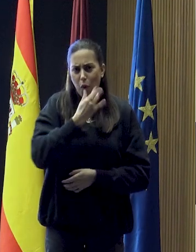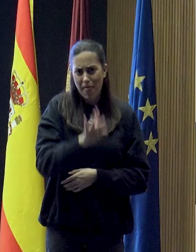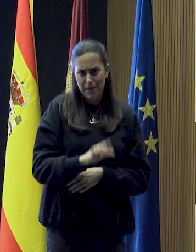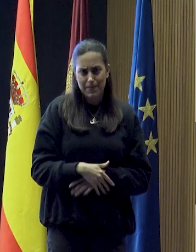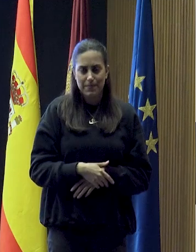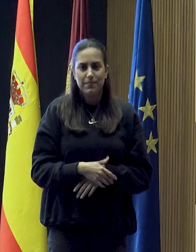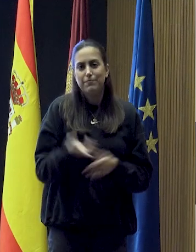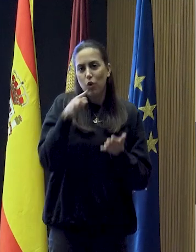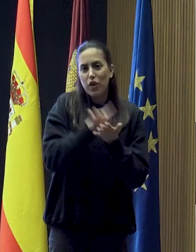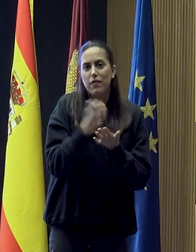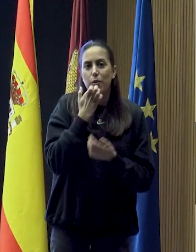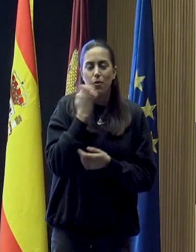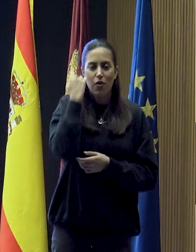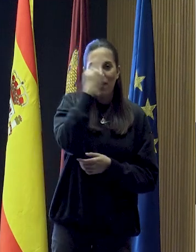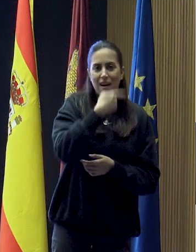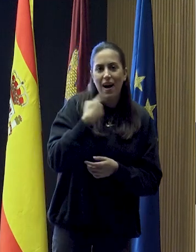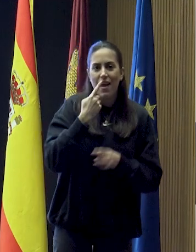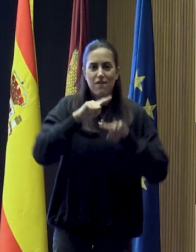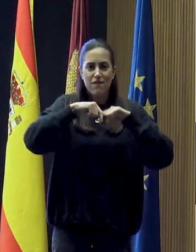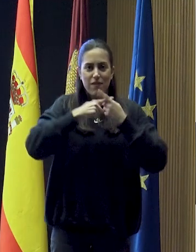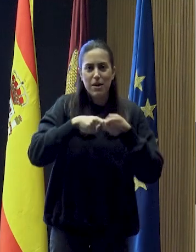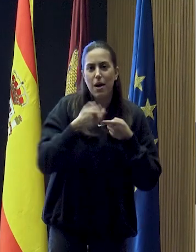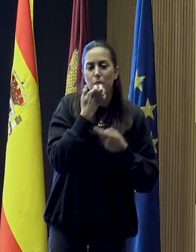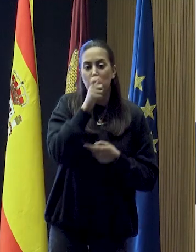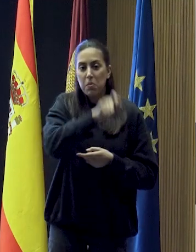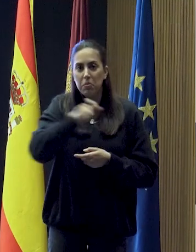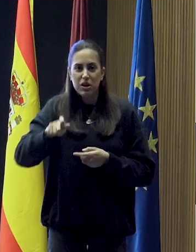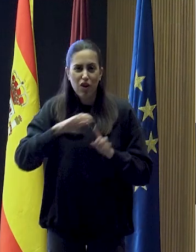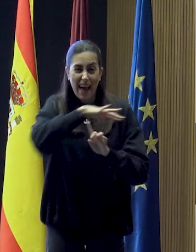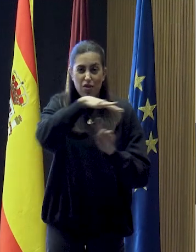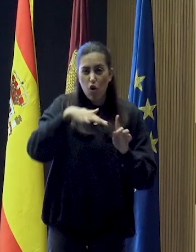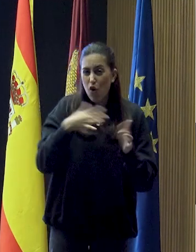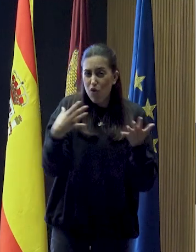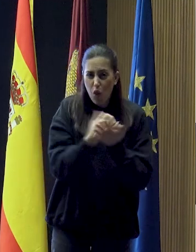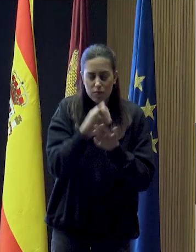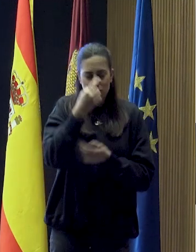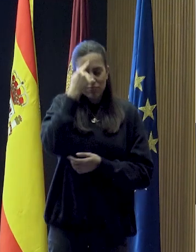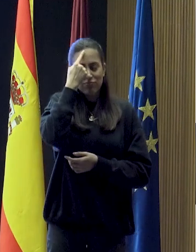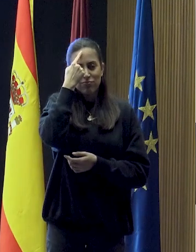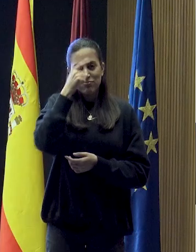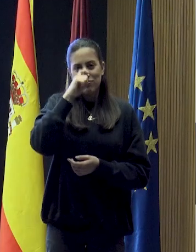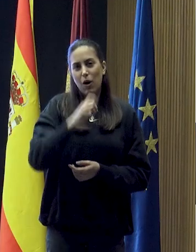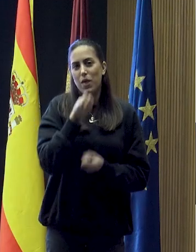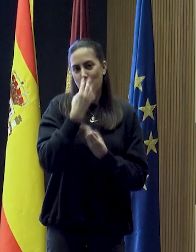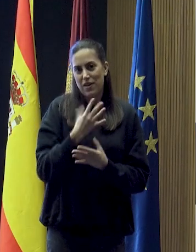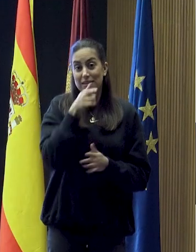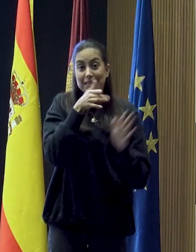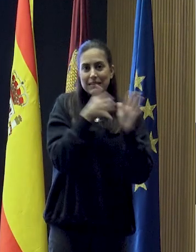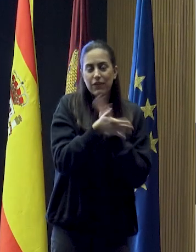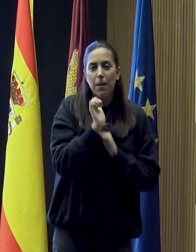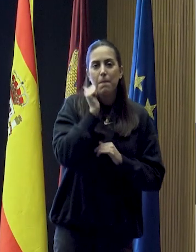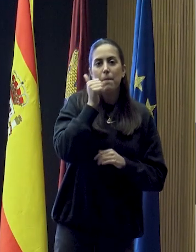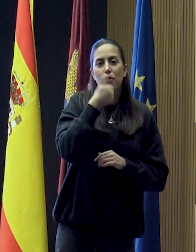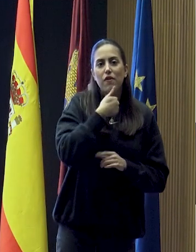determinada. Ver la cara de un familiar o de una persona que le resulta agradable, ¿vale? Por lo tanto, eso es una codificación por la